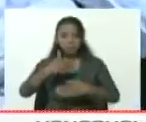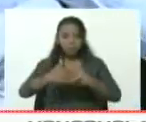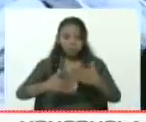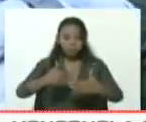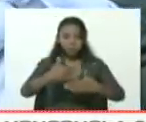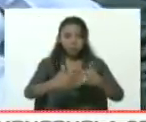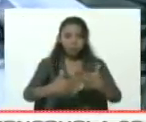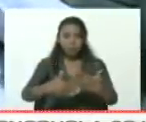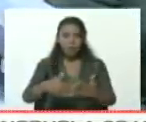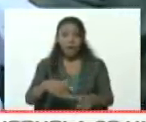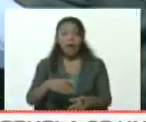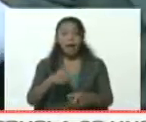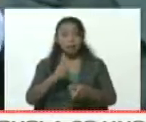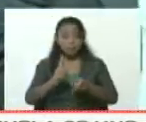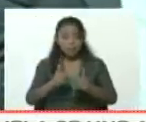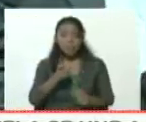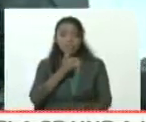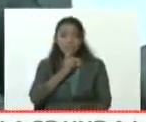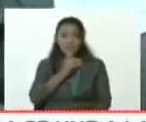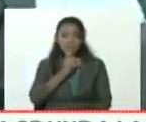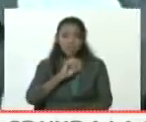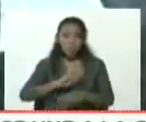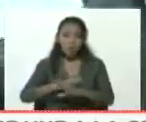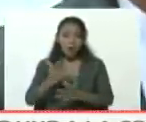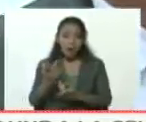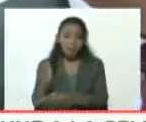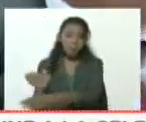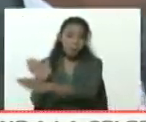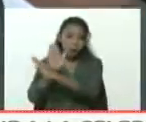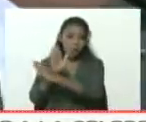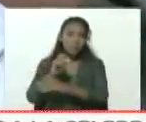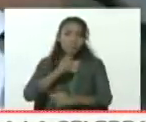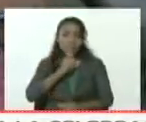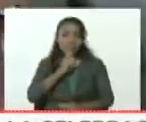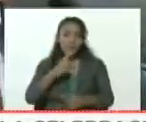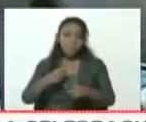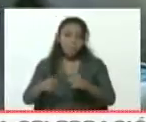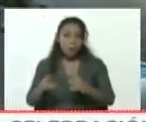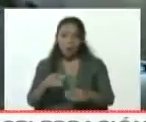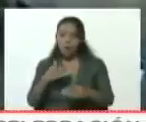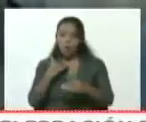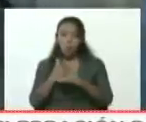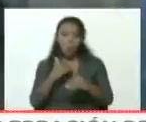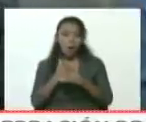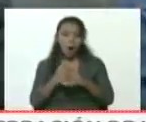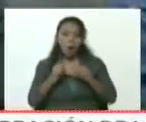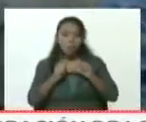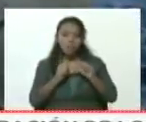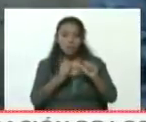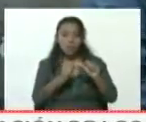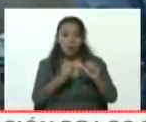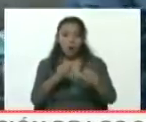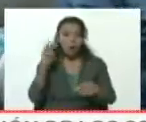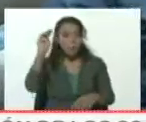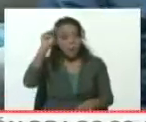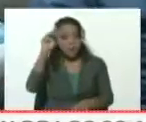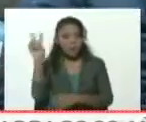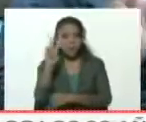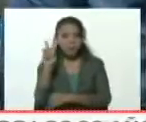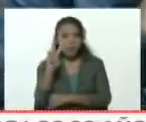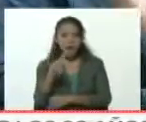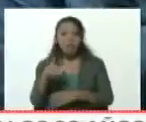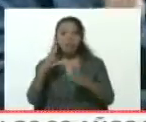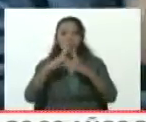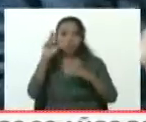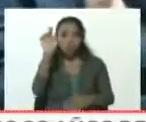de la agresión imperial contra nuestro pueblo, los maestros y las maestras de Venezuela, que como lo hacía Simón Rodríguez con el Libertador, salen cada día,